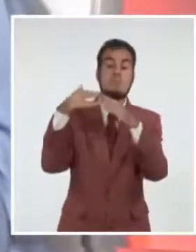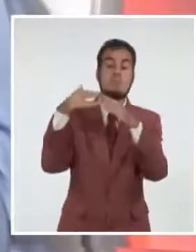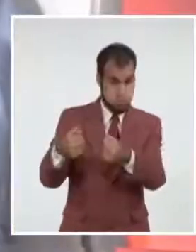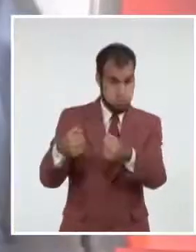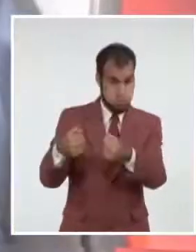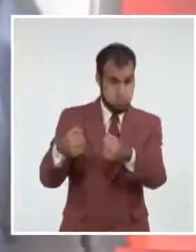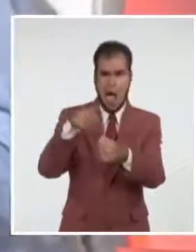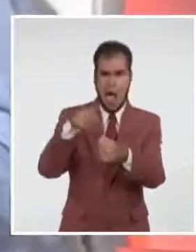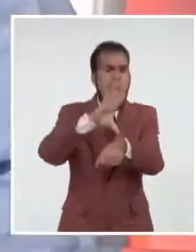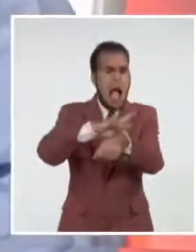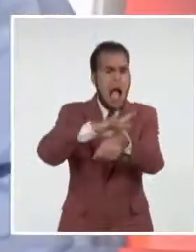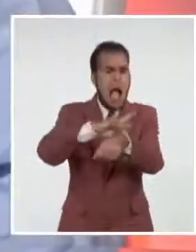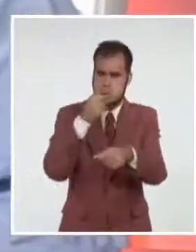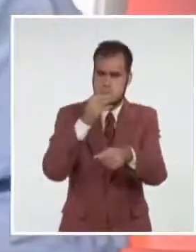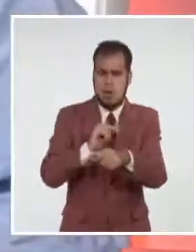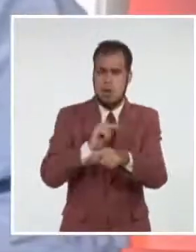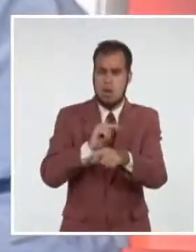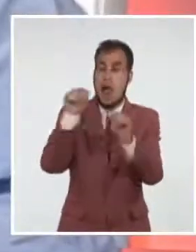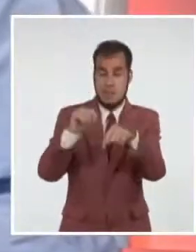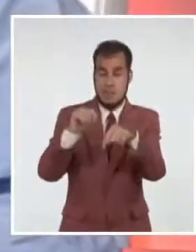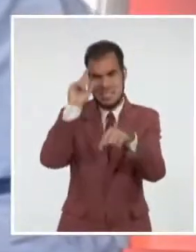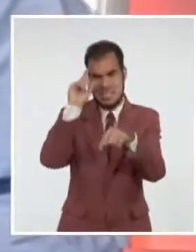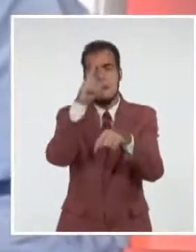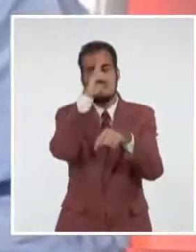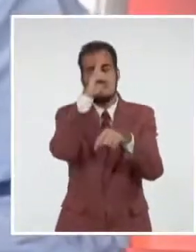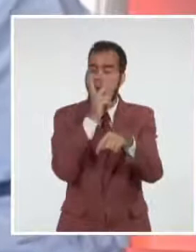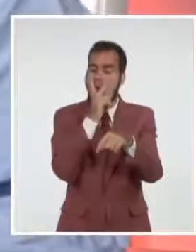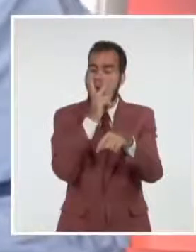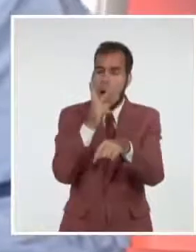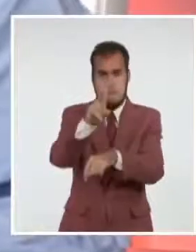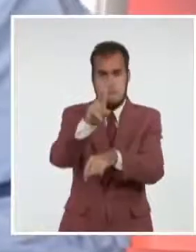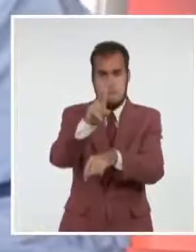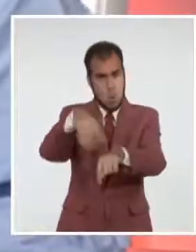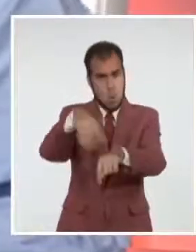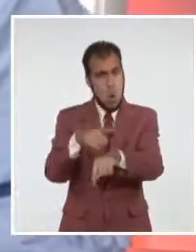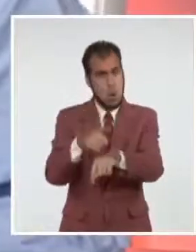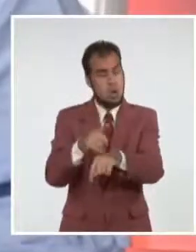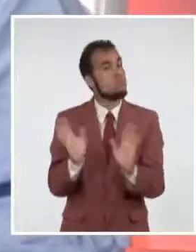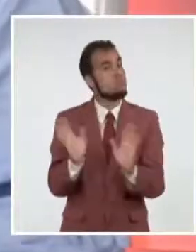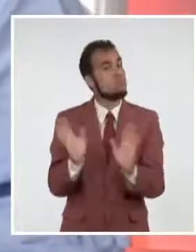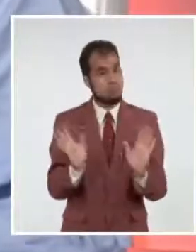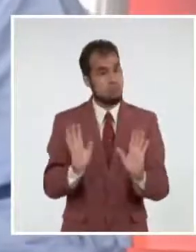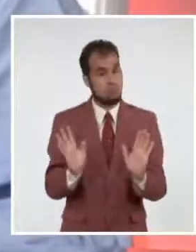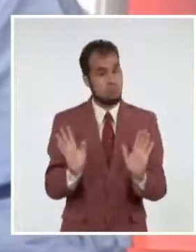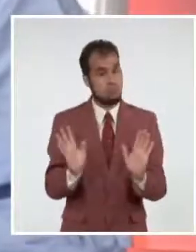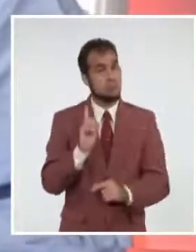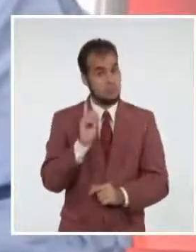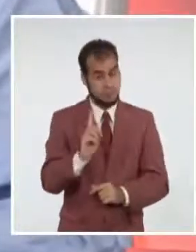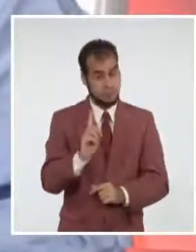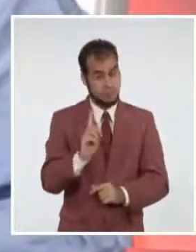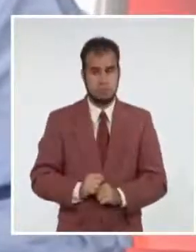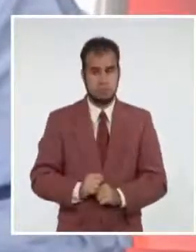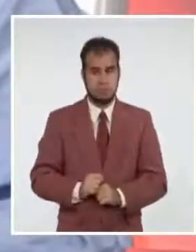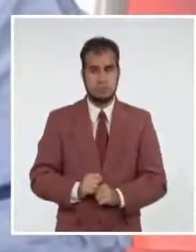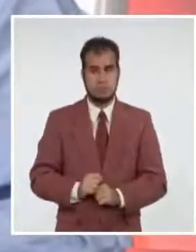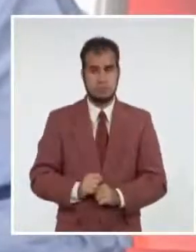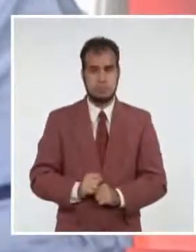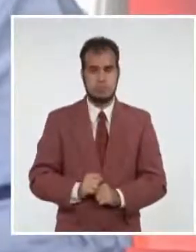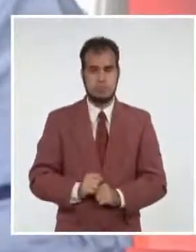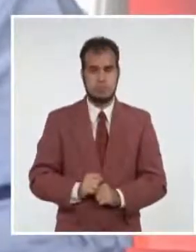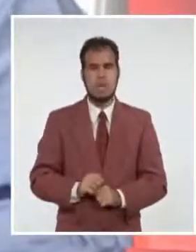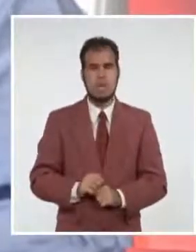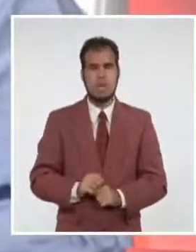que va a estar las 24 horas en la casa. Por lo tanto, ahí es donde juega la otra parte, porque como también va a explicar la